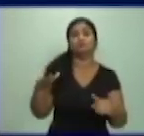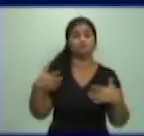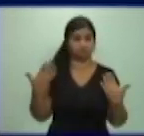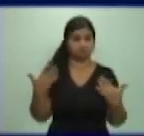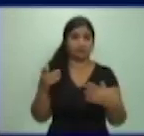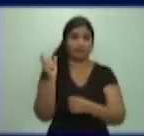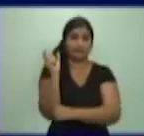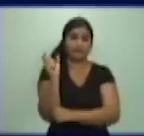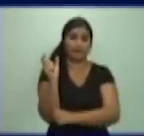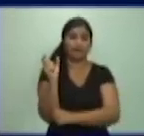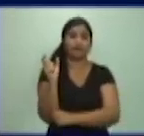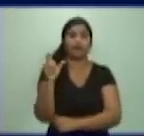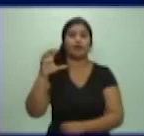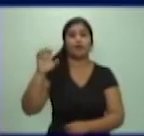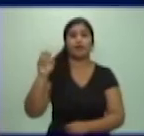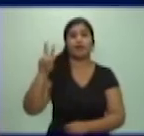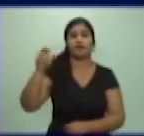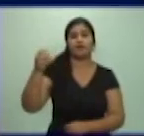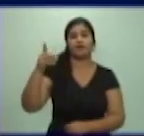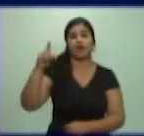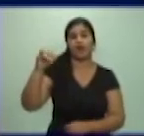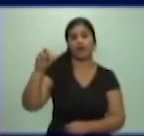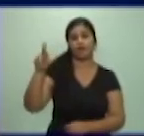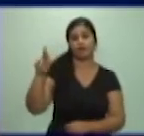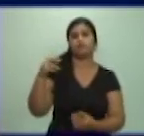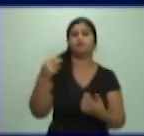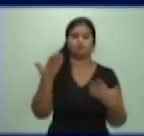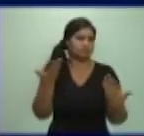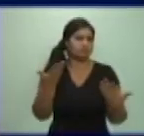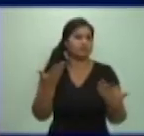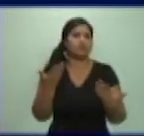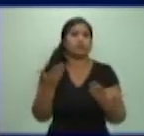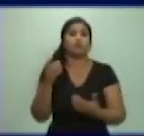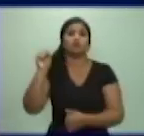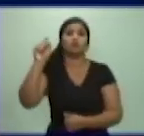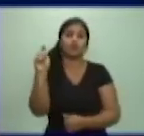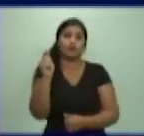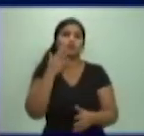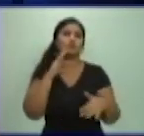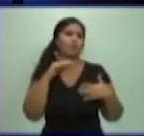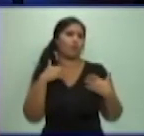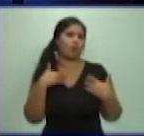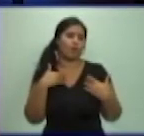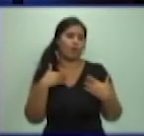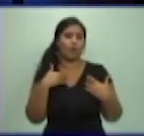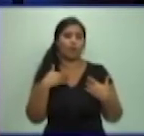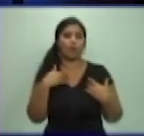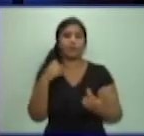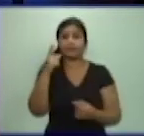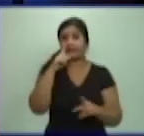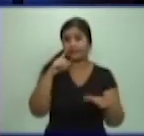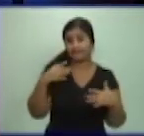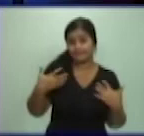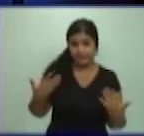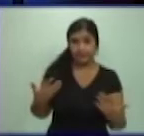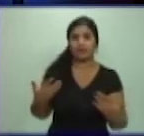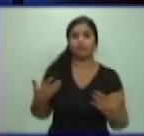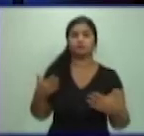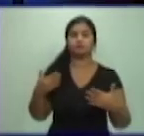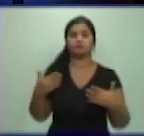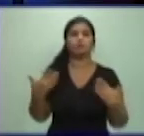¿cómo terminan los sustantivos formados a partir de infinitivos terminados en derdir,